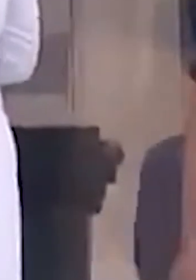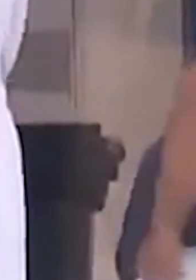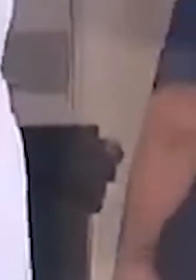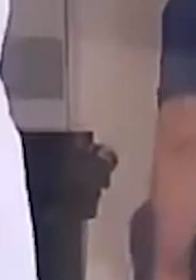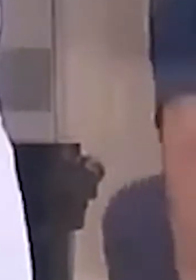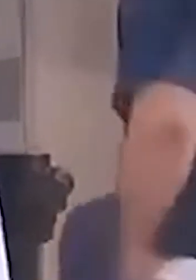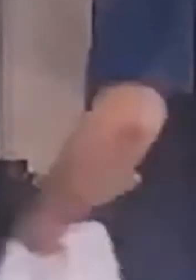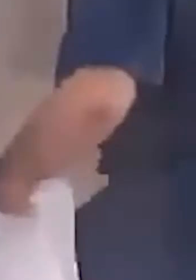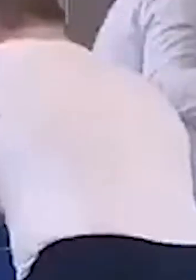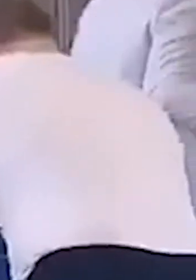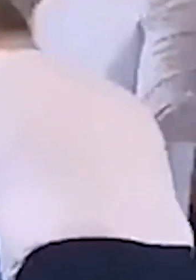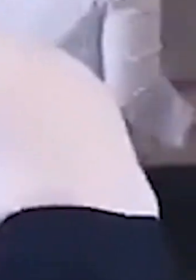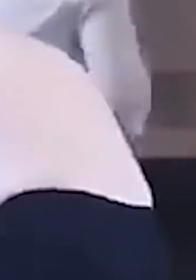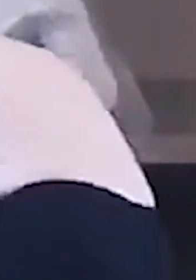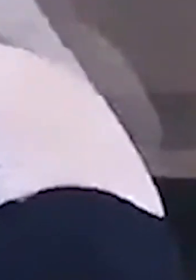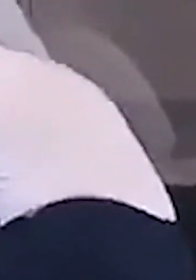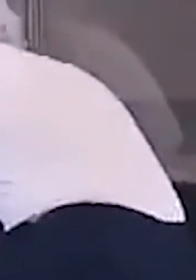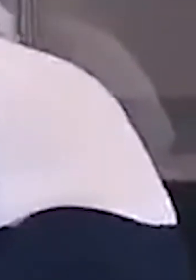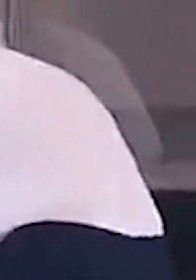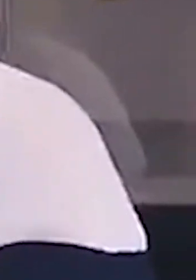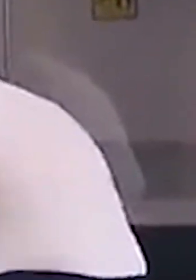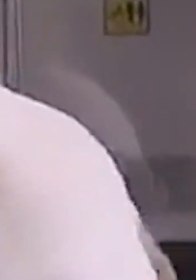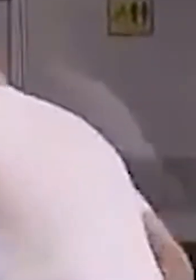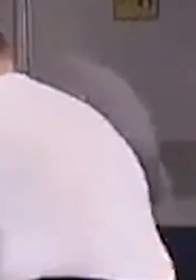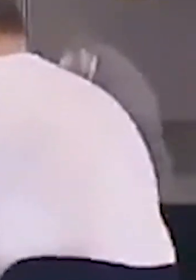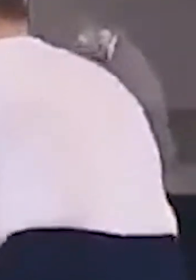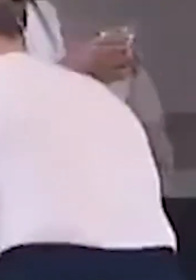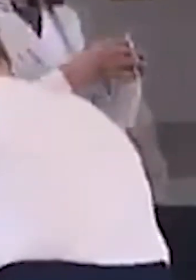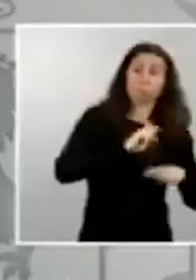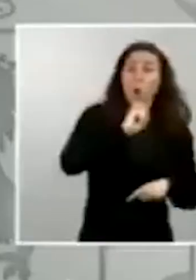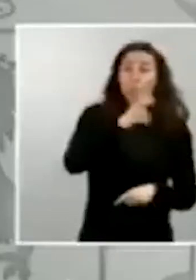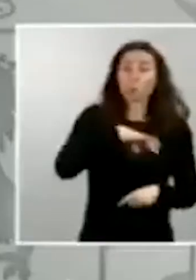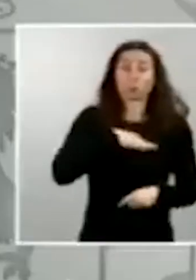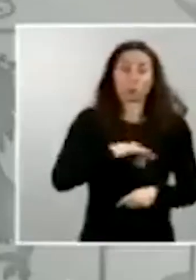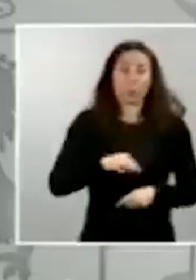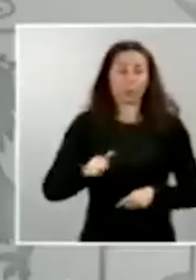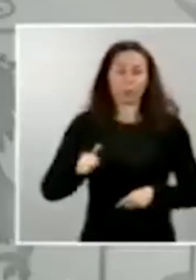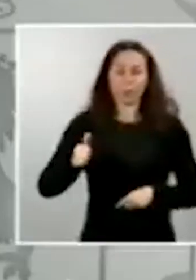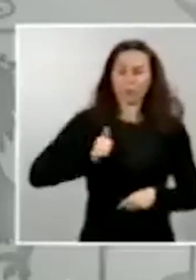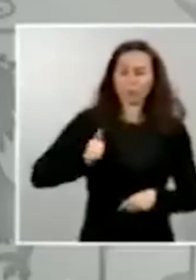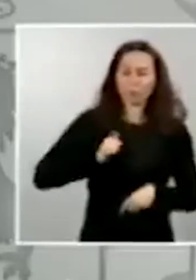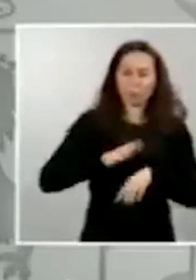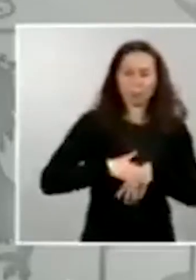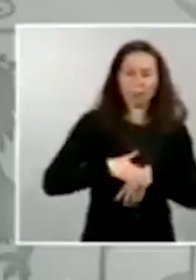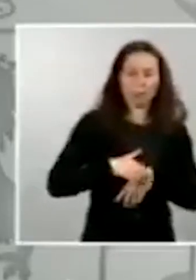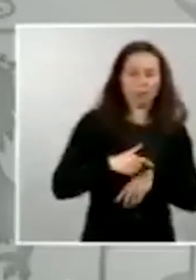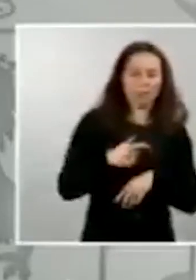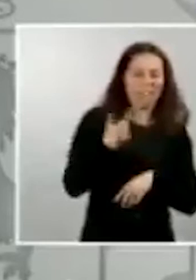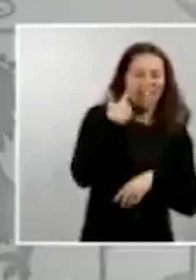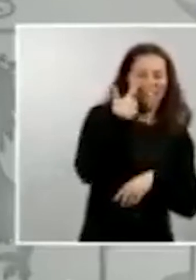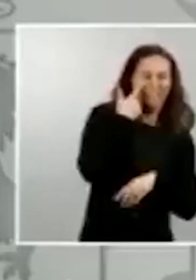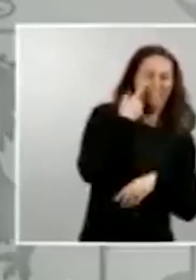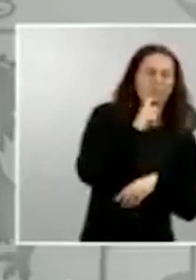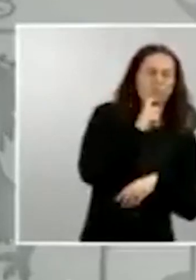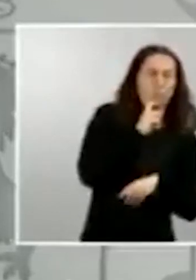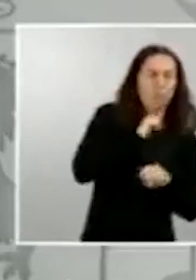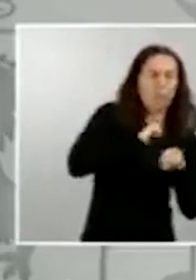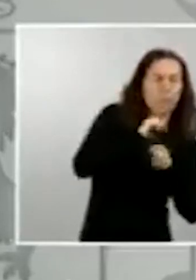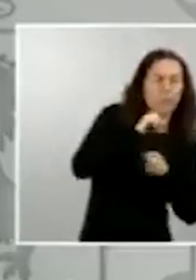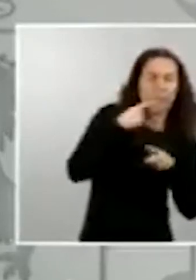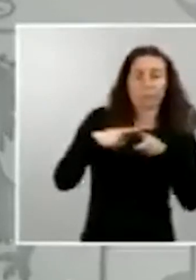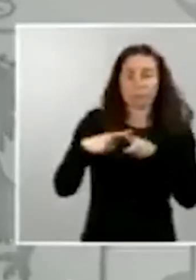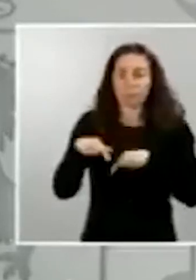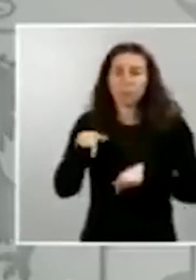dado cátedra de cómo enfrentar esta contingencia desde el frente de la batalla, o de Pedro Sánchez, presidente de España, que pese a las duras